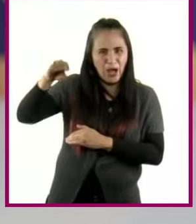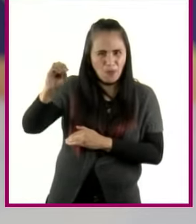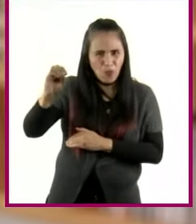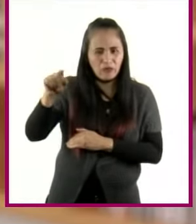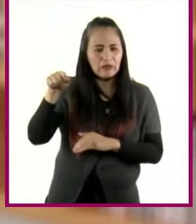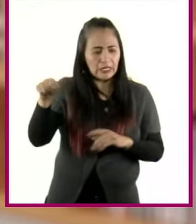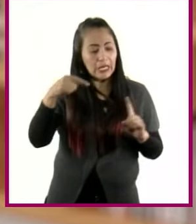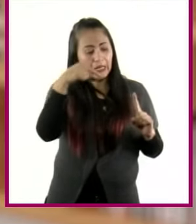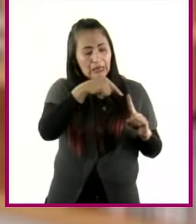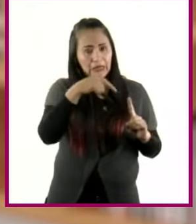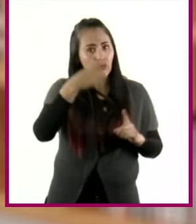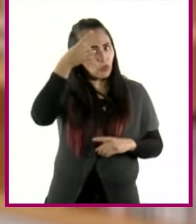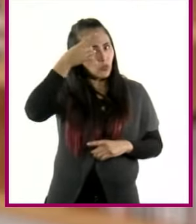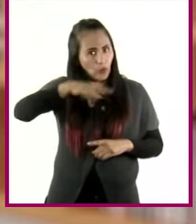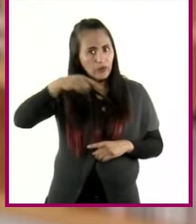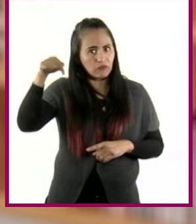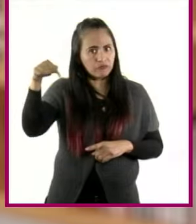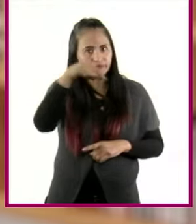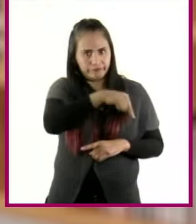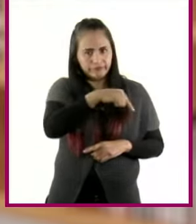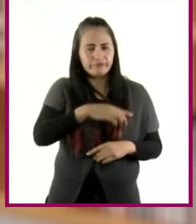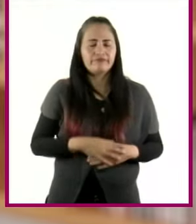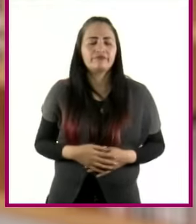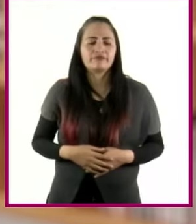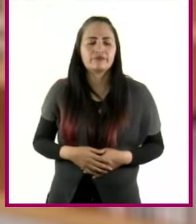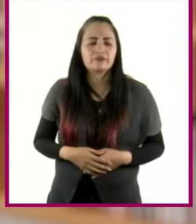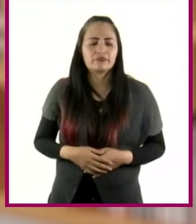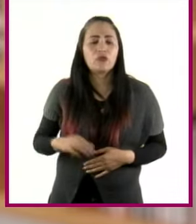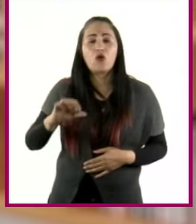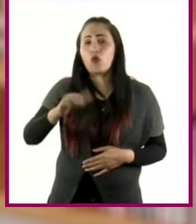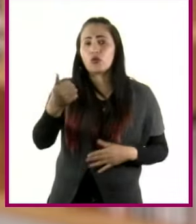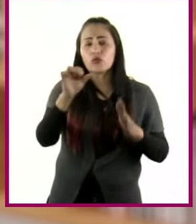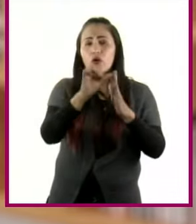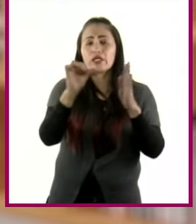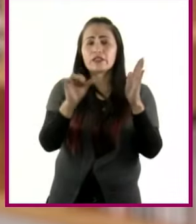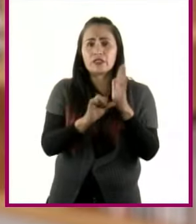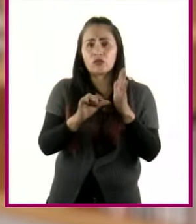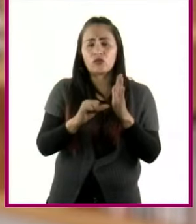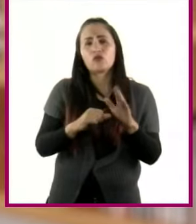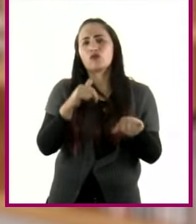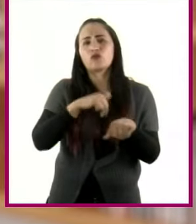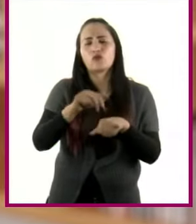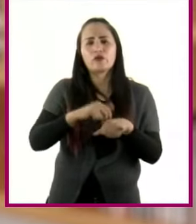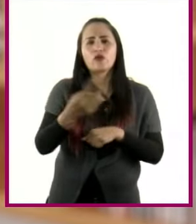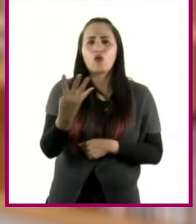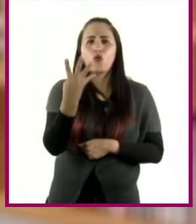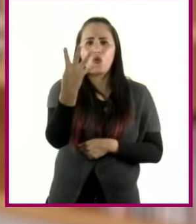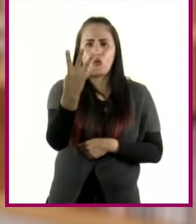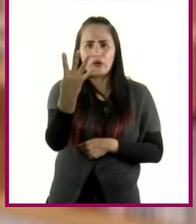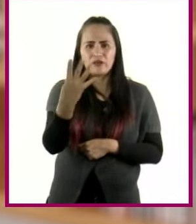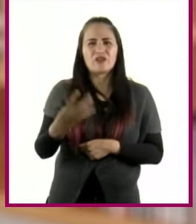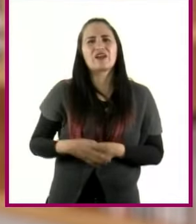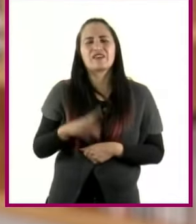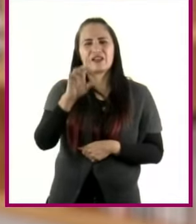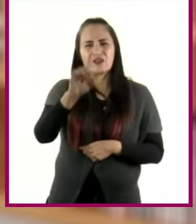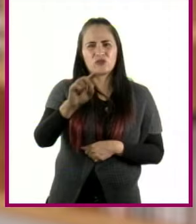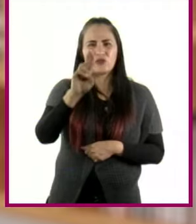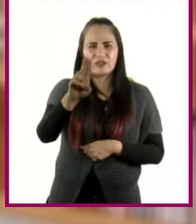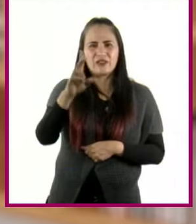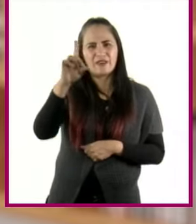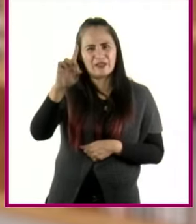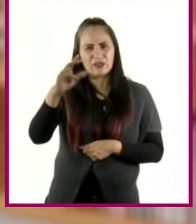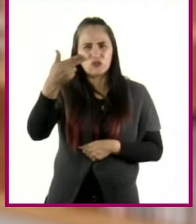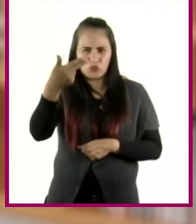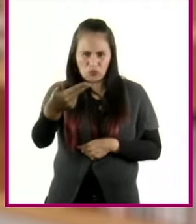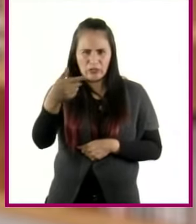otra. Pero también encontré en el artículo 4 de la Declaración Universal de los Derechos Humanos